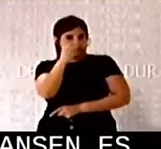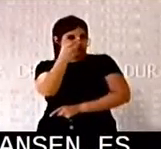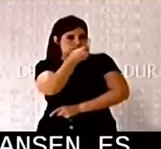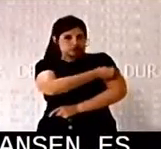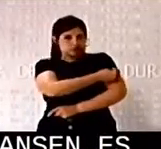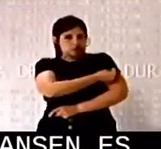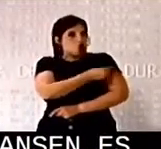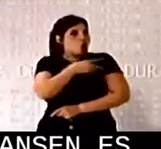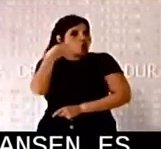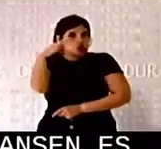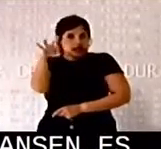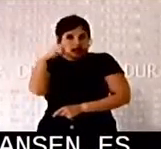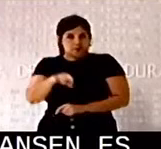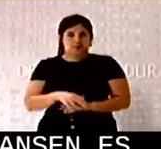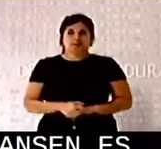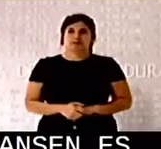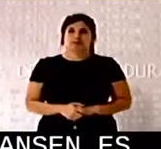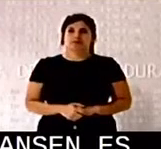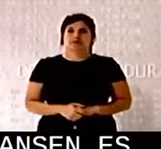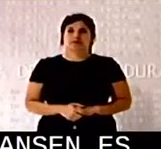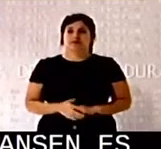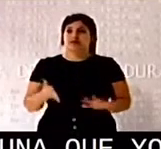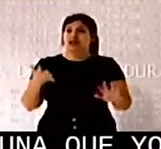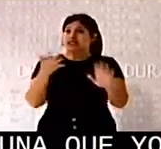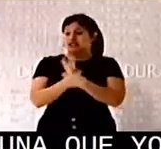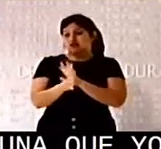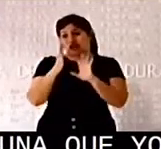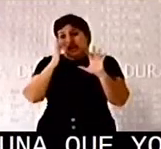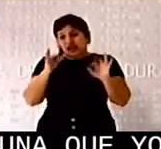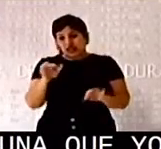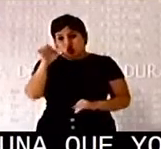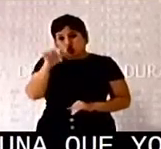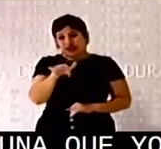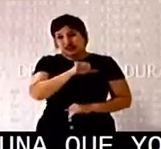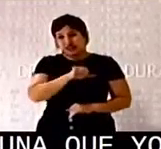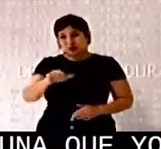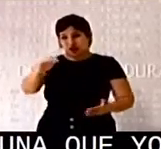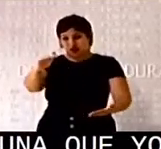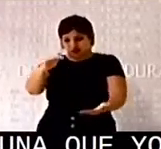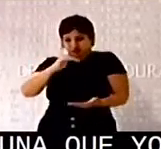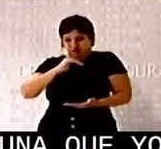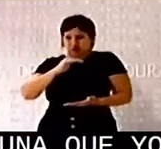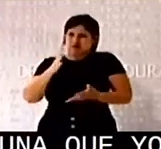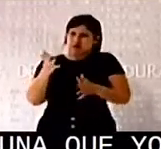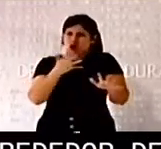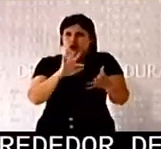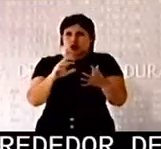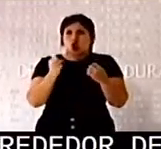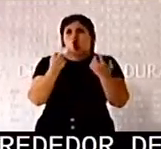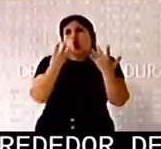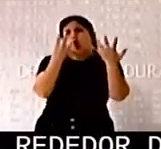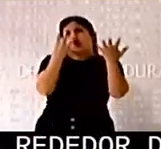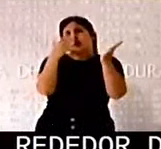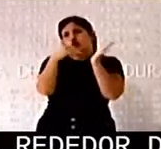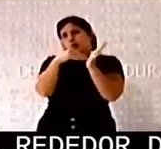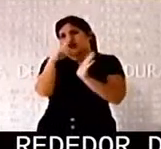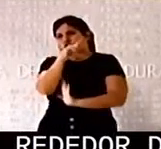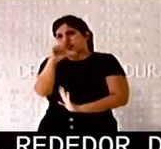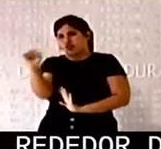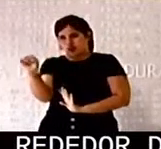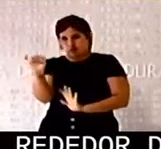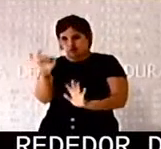Es una vacuna que yo creo que en esta semana nos llegarán alrededor de 8.100 dosis